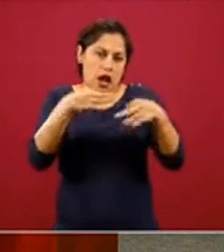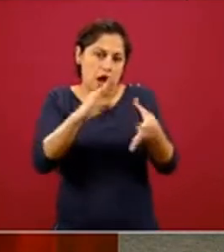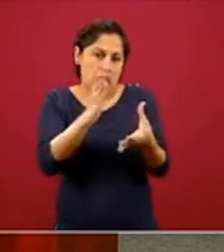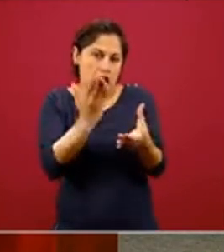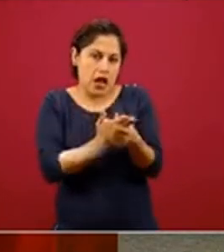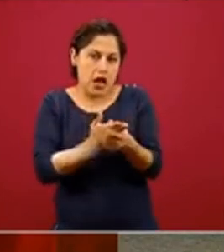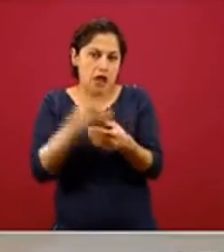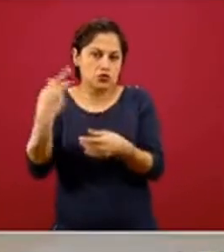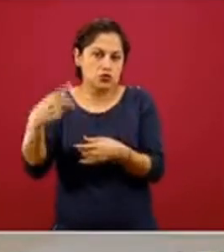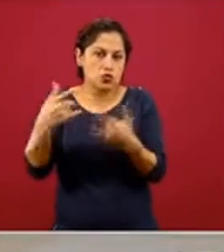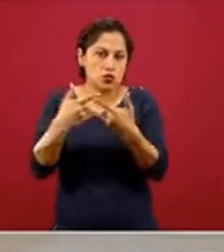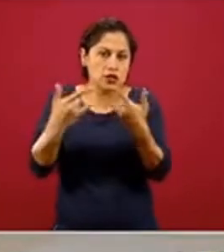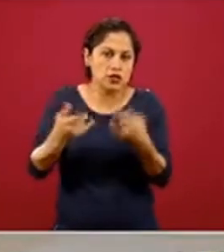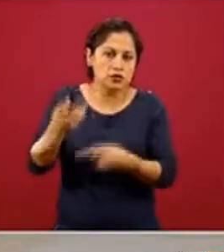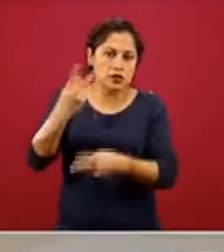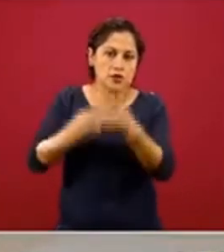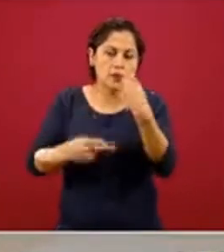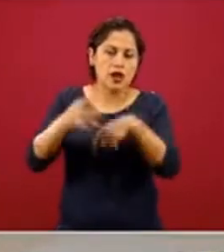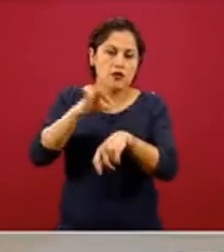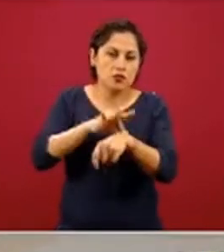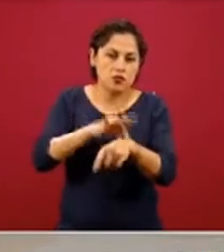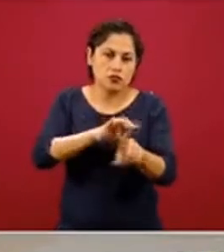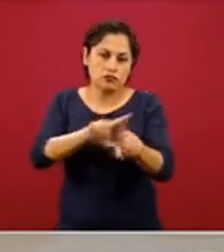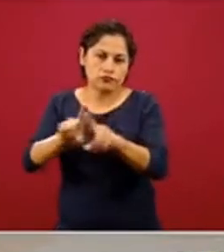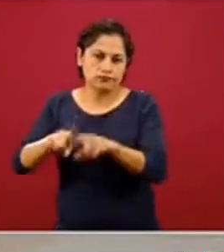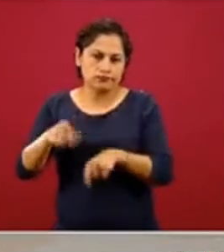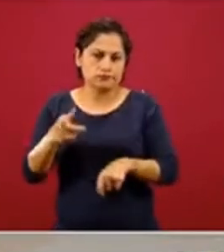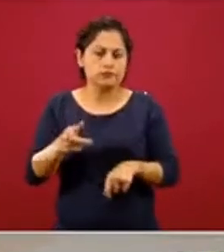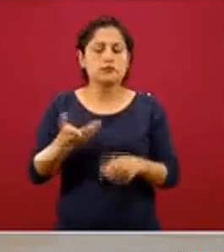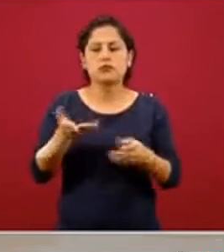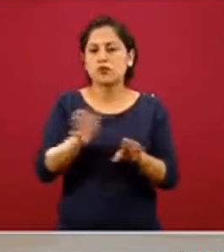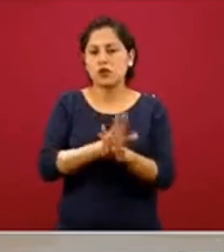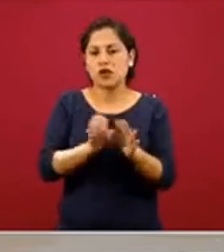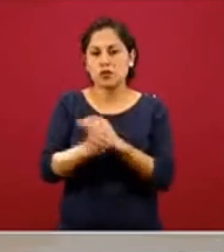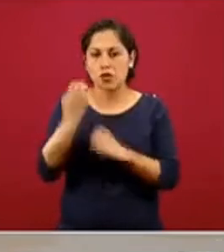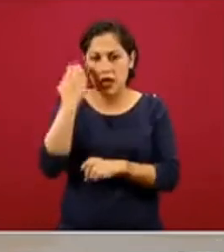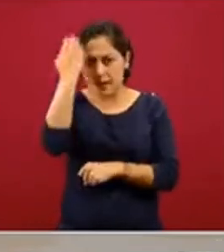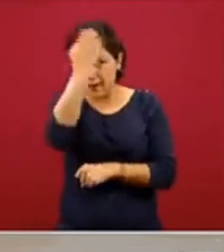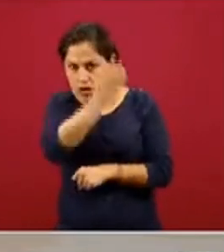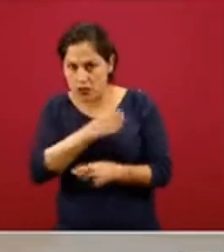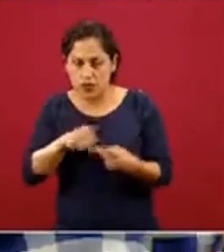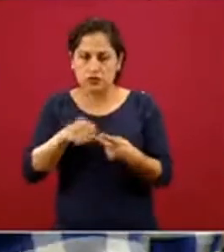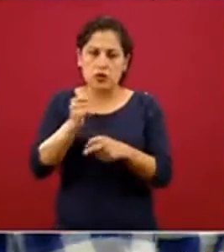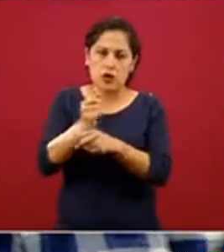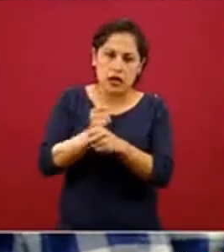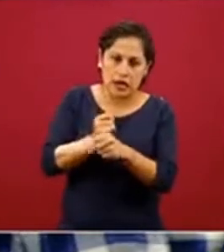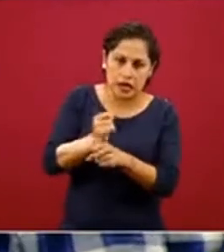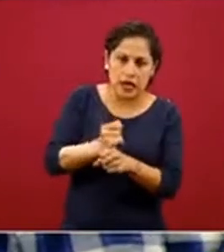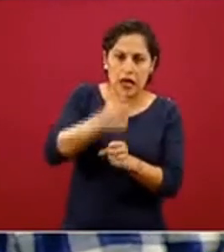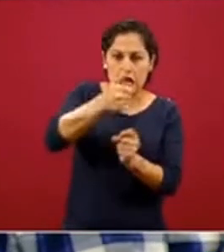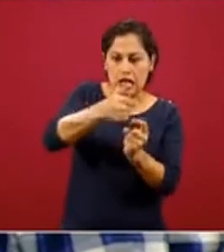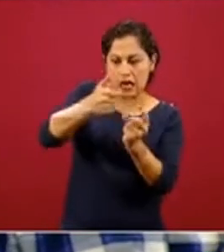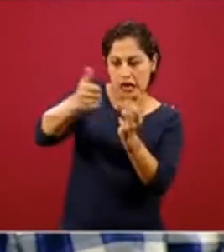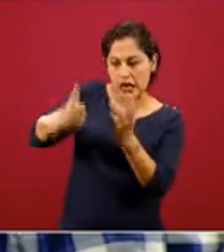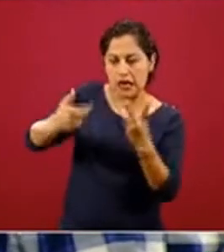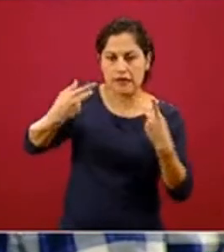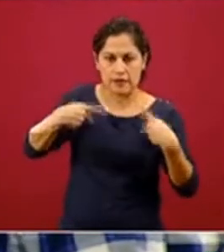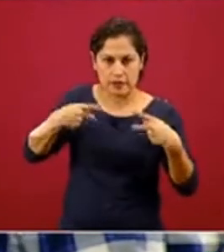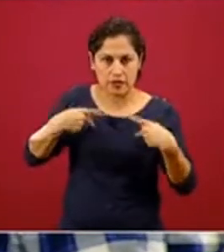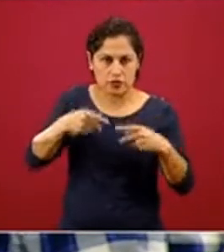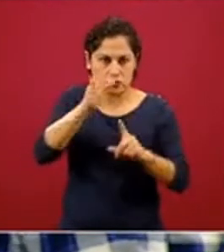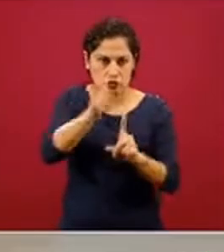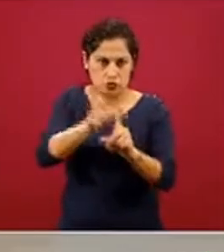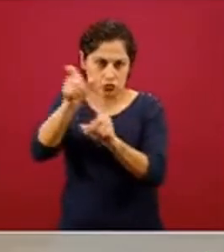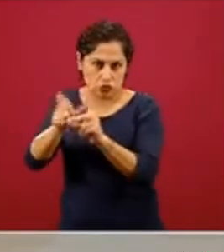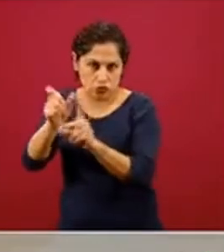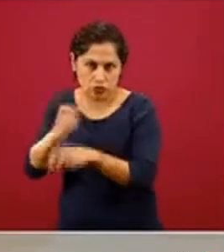llevar a cabo una detección más a fondo, posterior a los estudios y análisis clínicos que se le hace a cada paciente. Es decir,